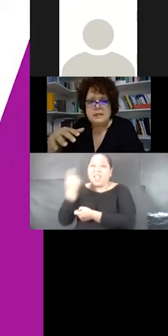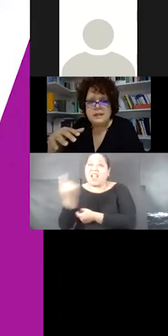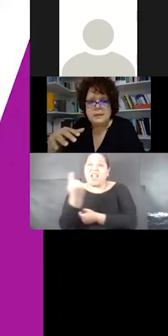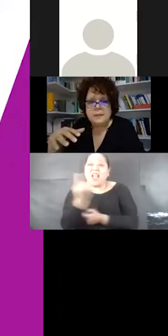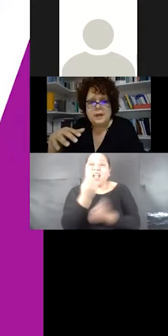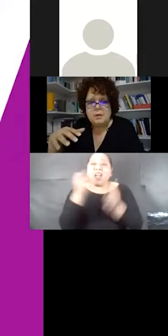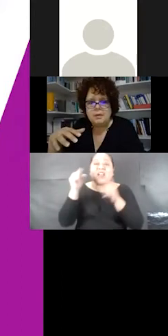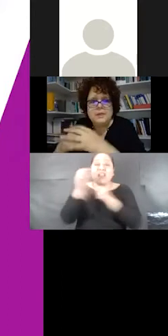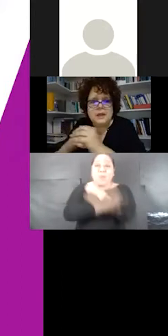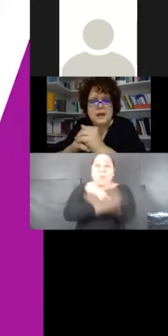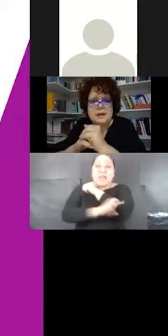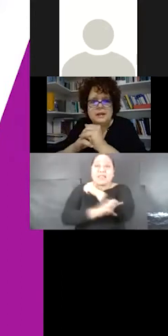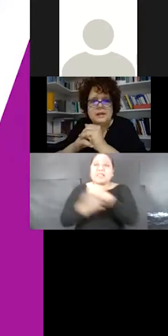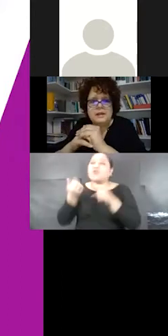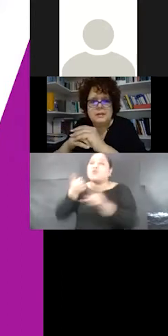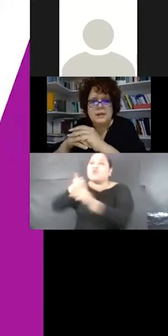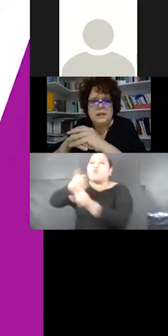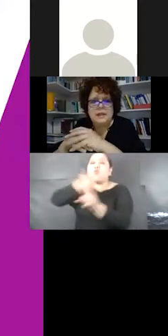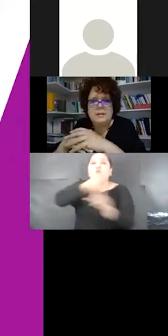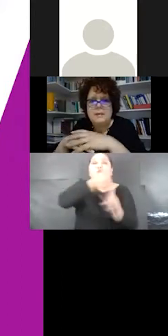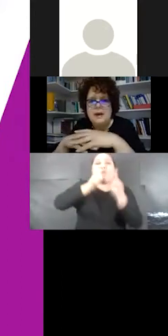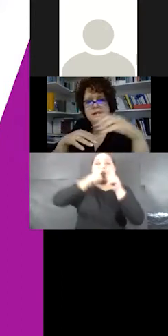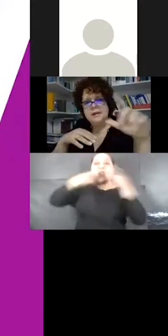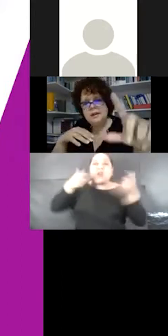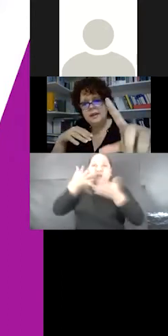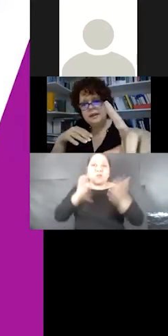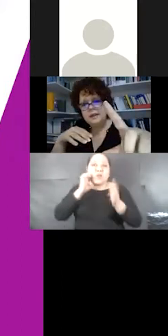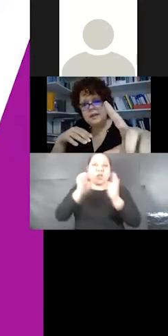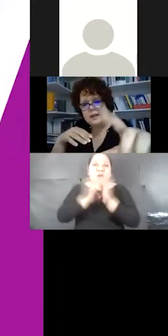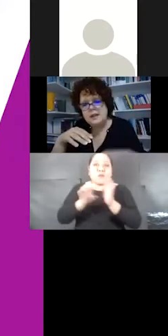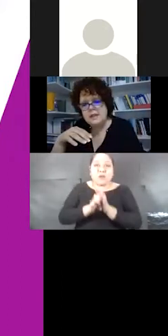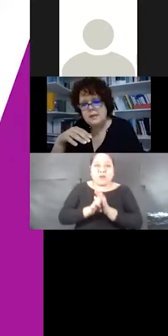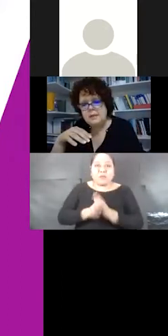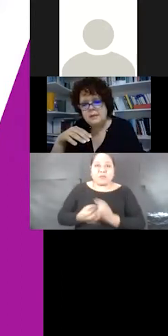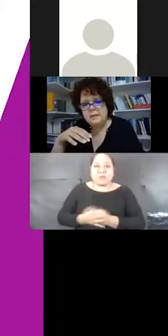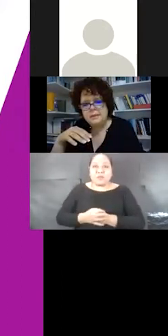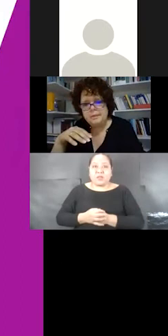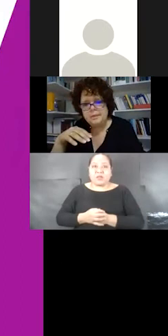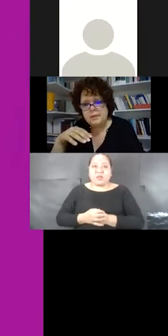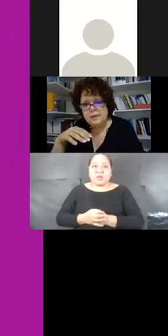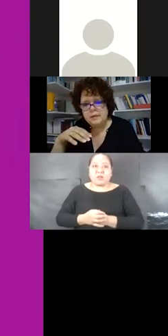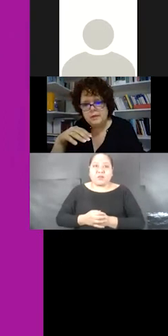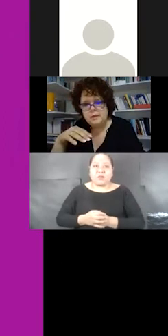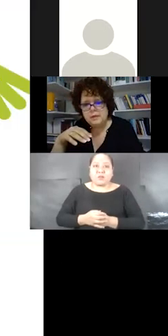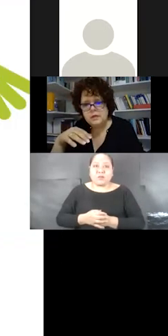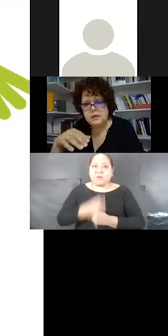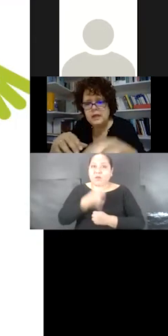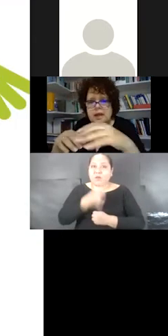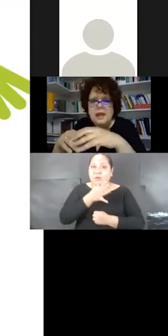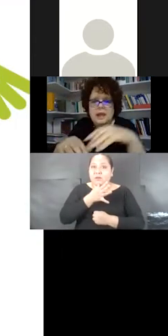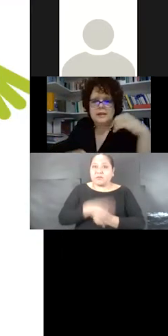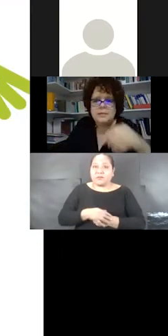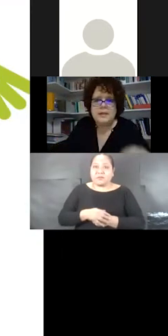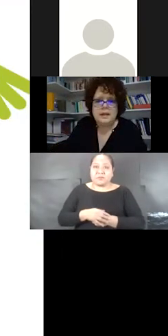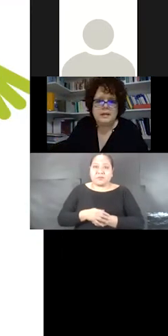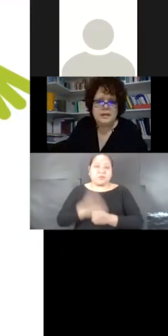señas y como vemos acá, tenemos la seña de mamá en el tema, perdón.